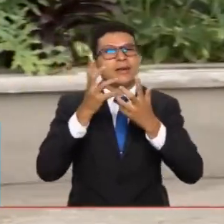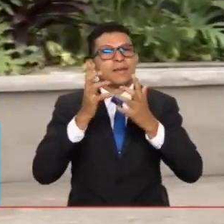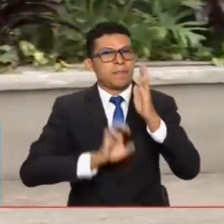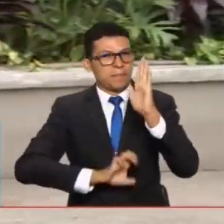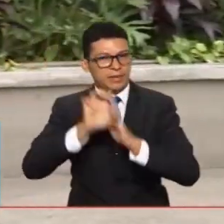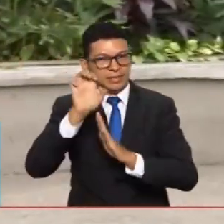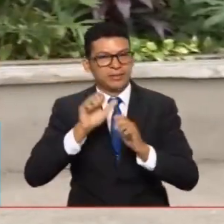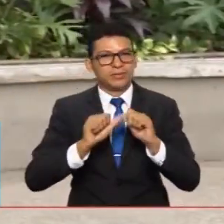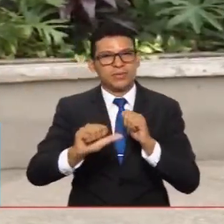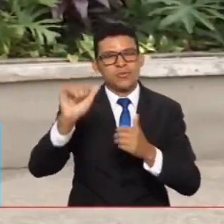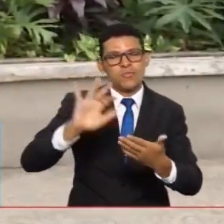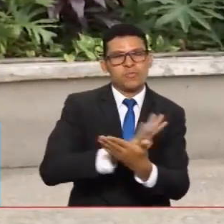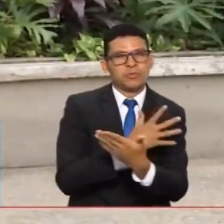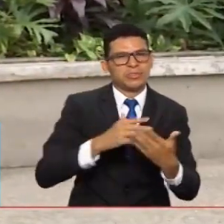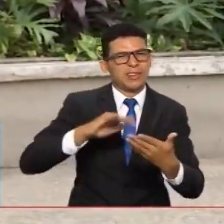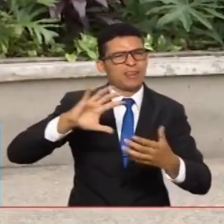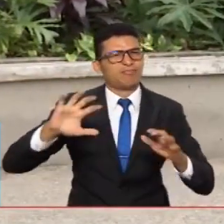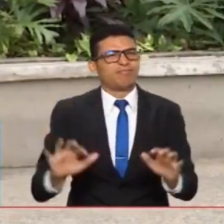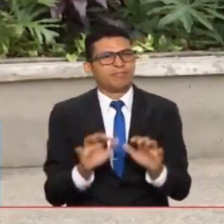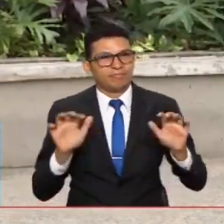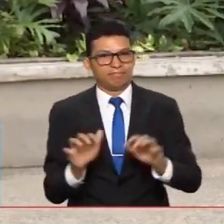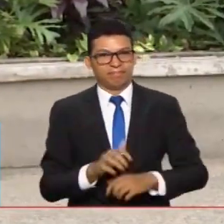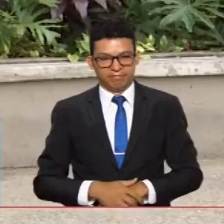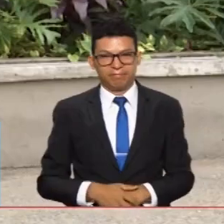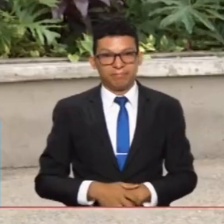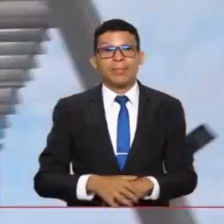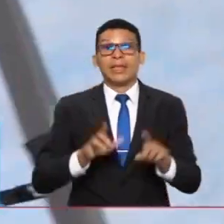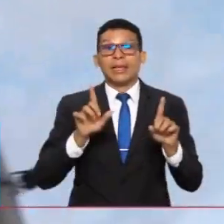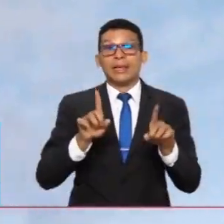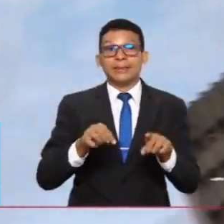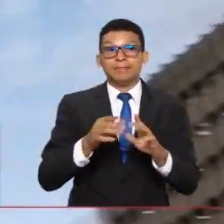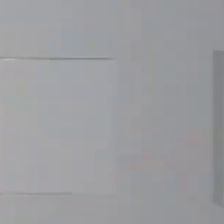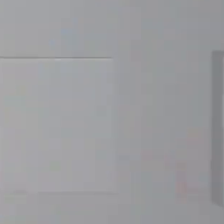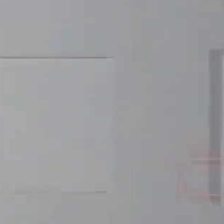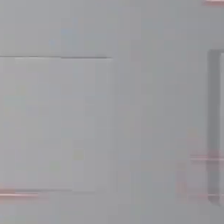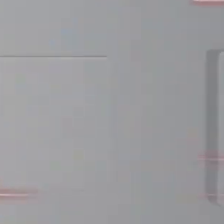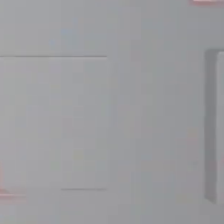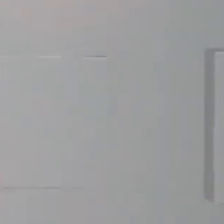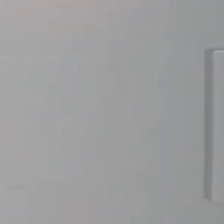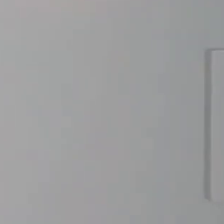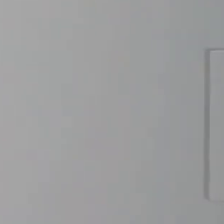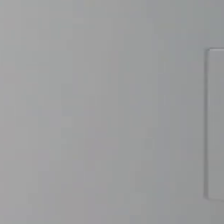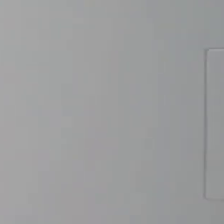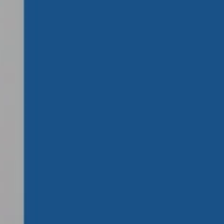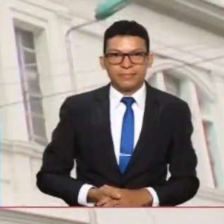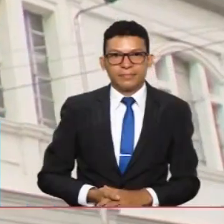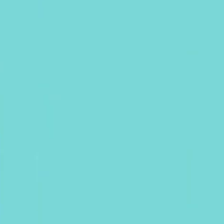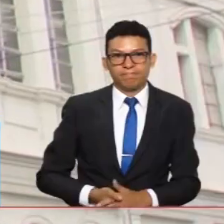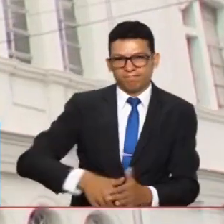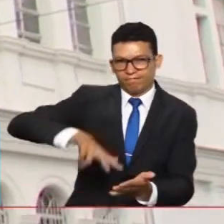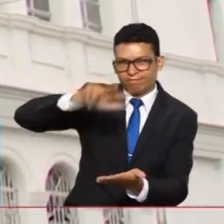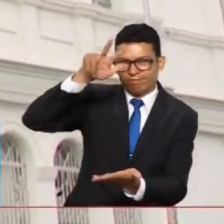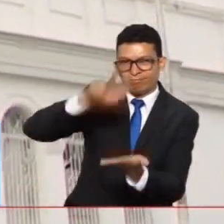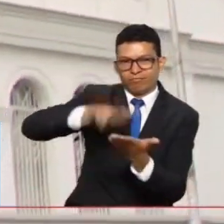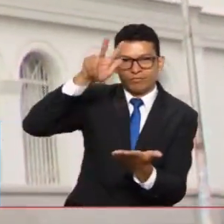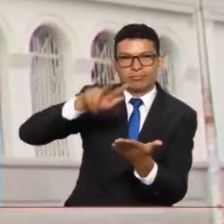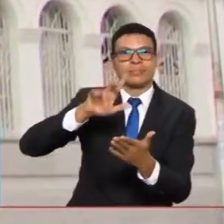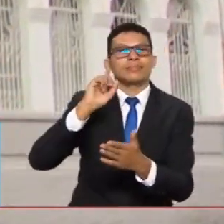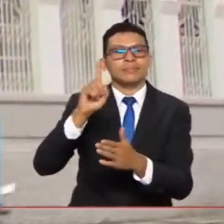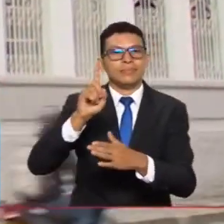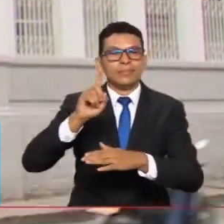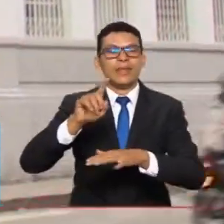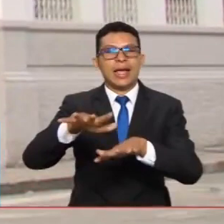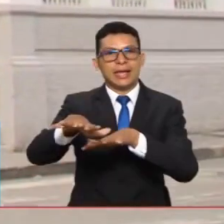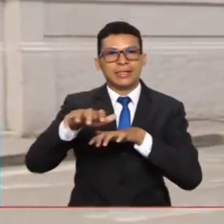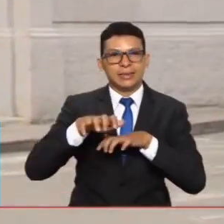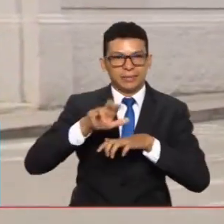muestras artísticas, entre otras actividades. También será noticia la aprobación en la Comisión de Institutos de la Asamblea del Valle del